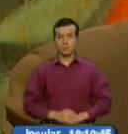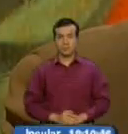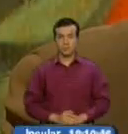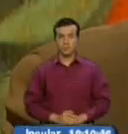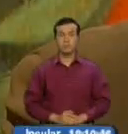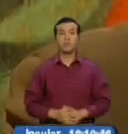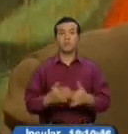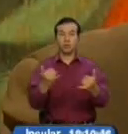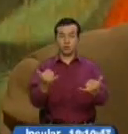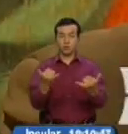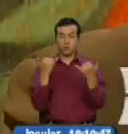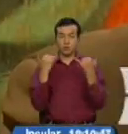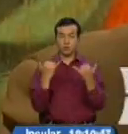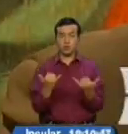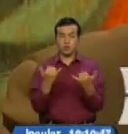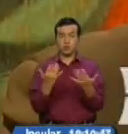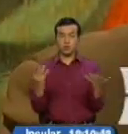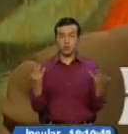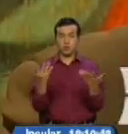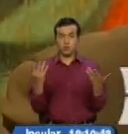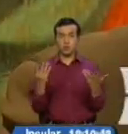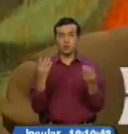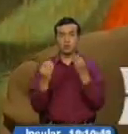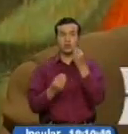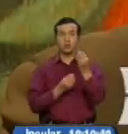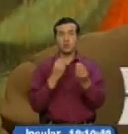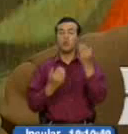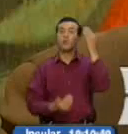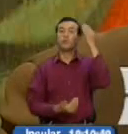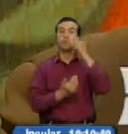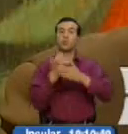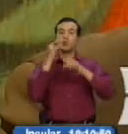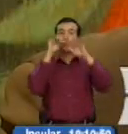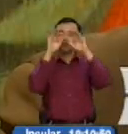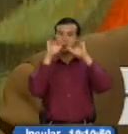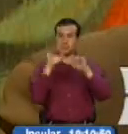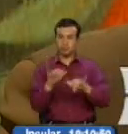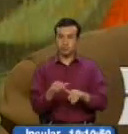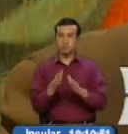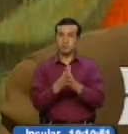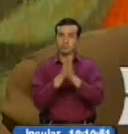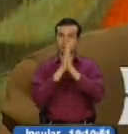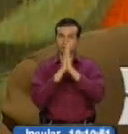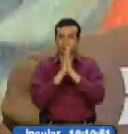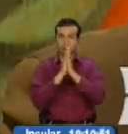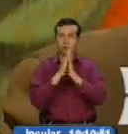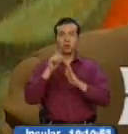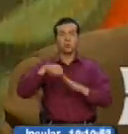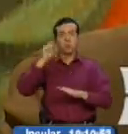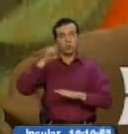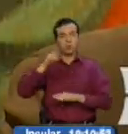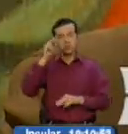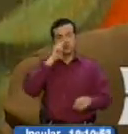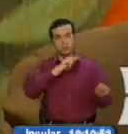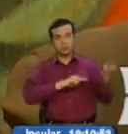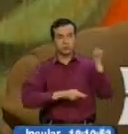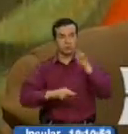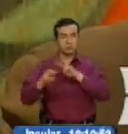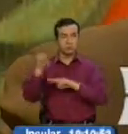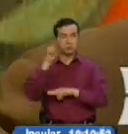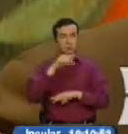El día de hoy vamos a presentar un nuevo escrito insistiendo en que el juez analice